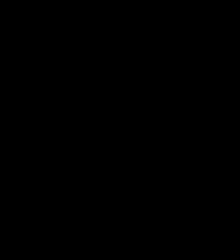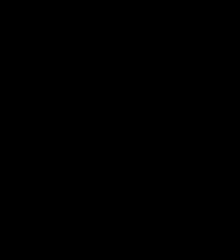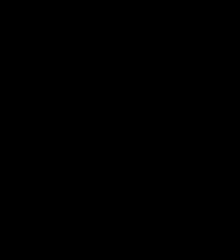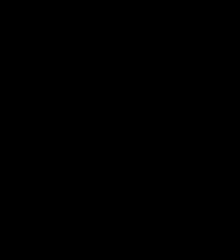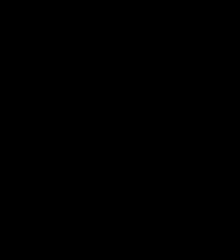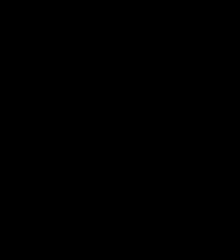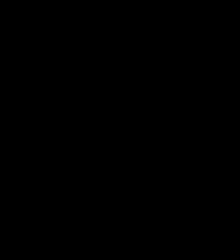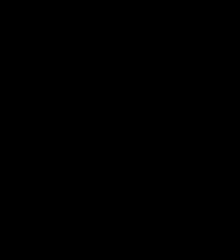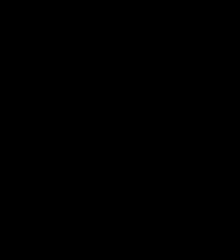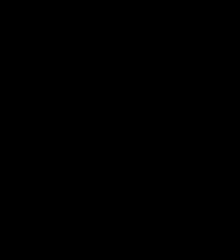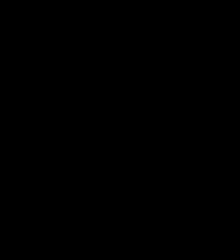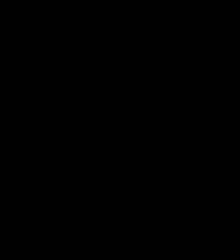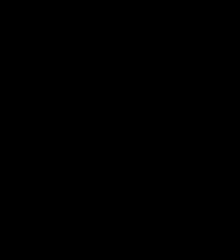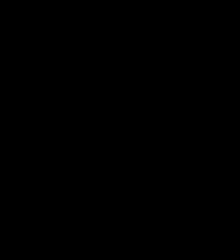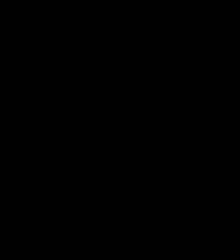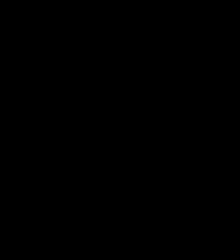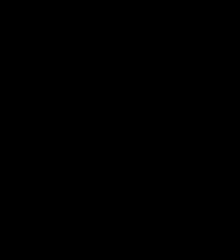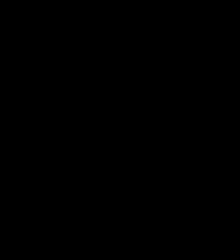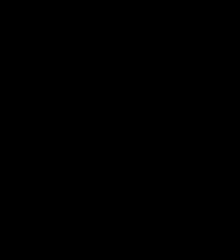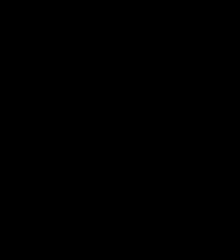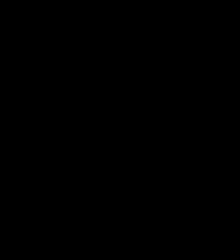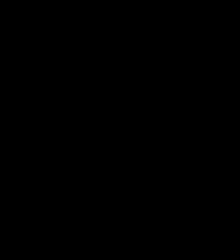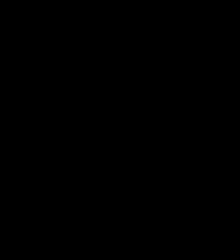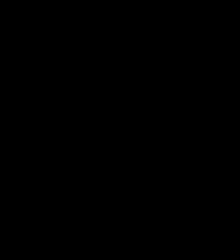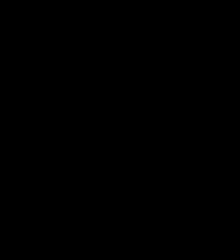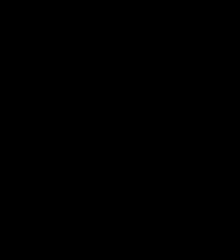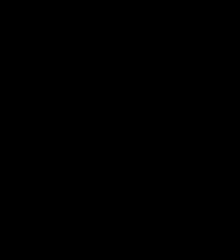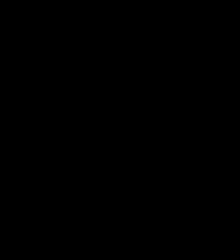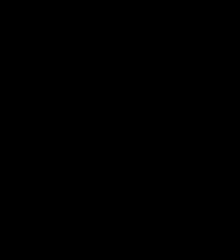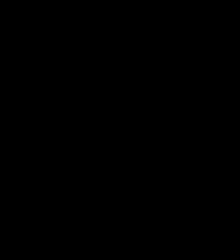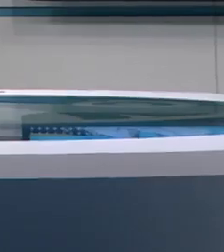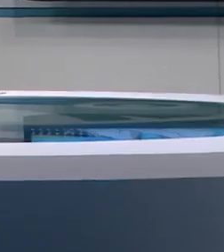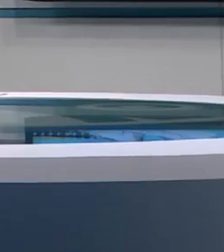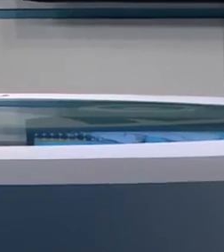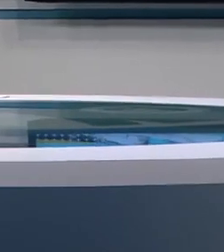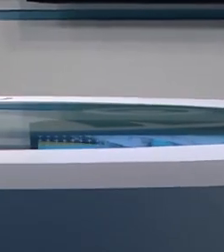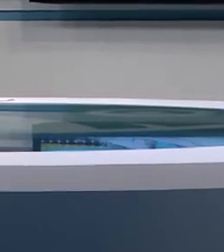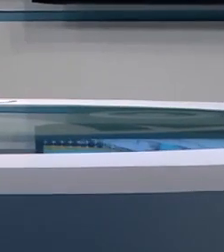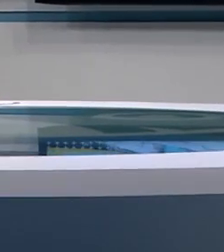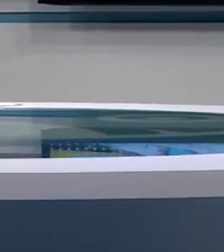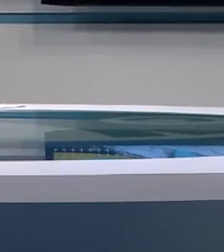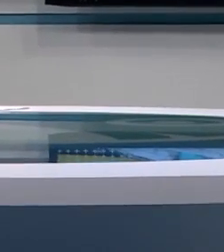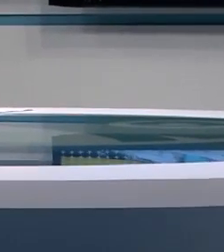tarde. Solo en 13, Costa Rica Televisión.